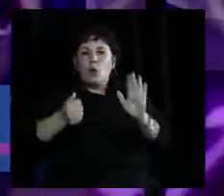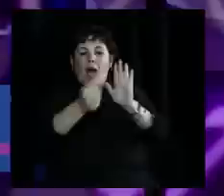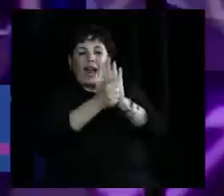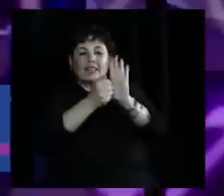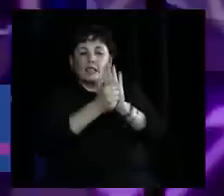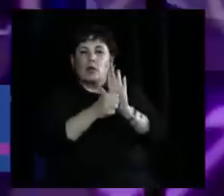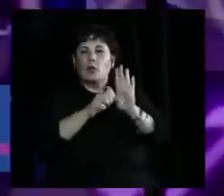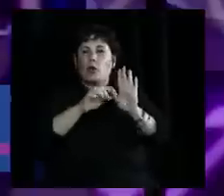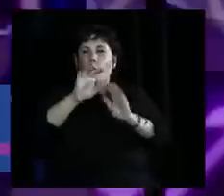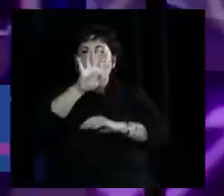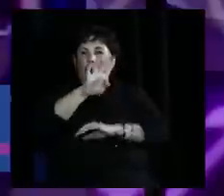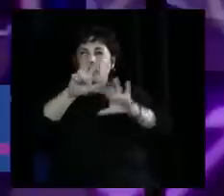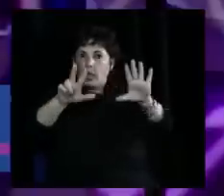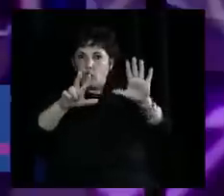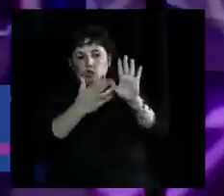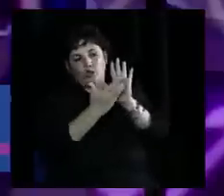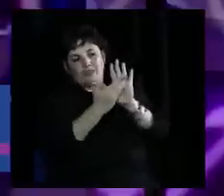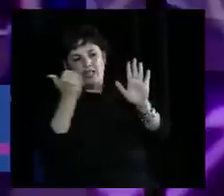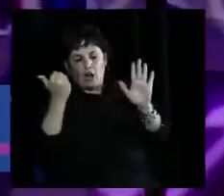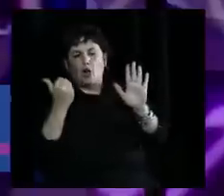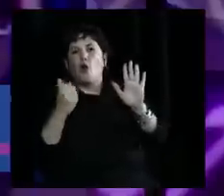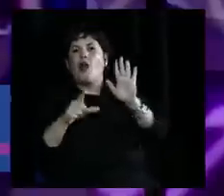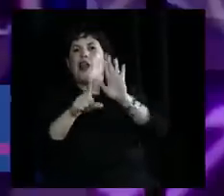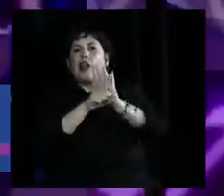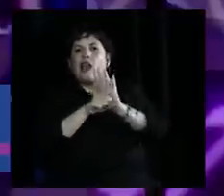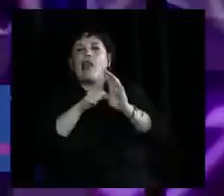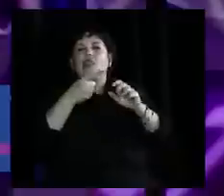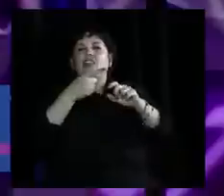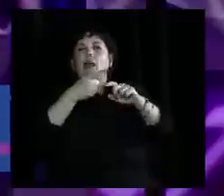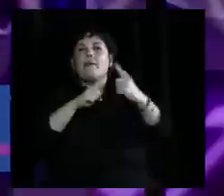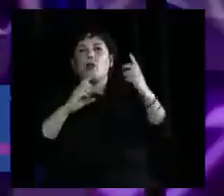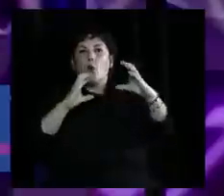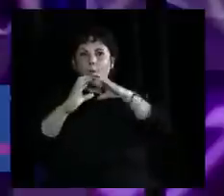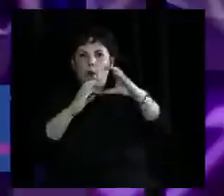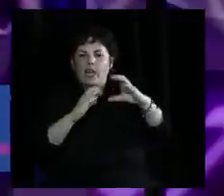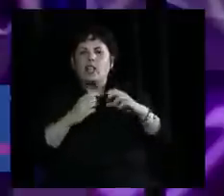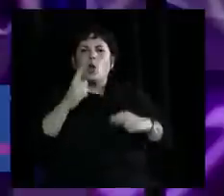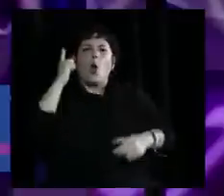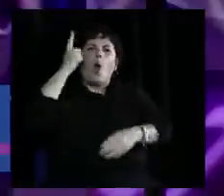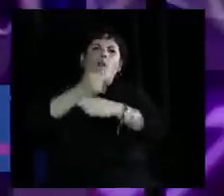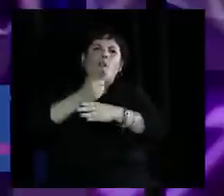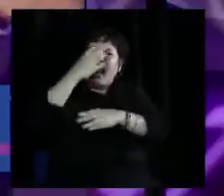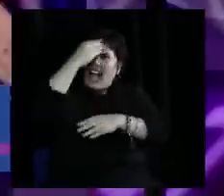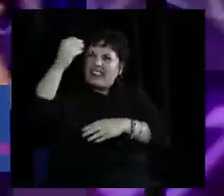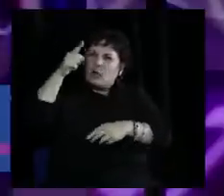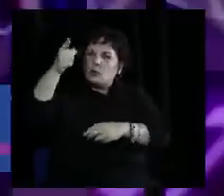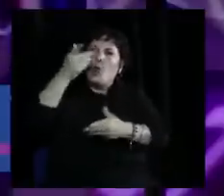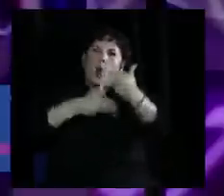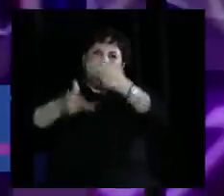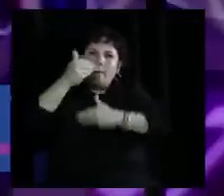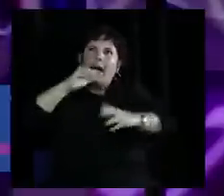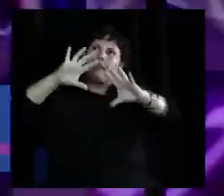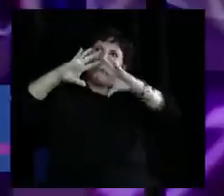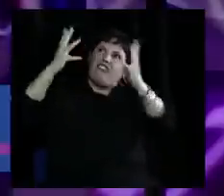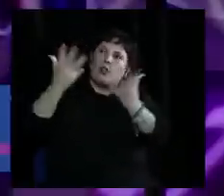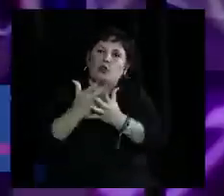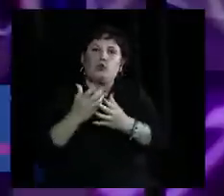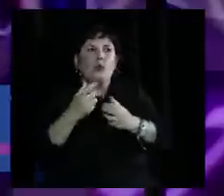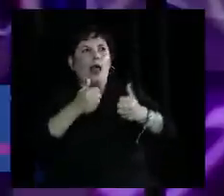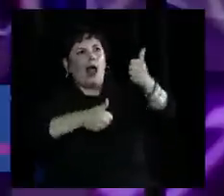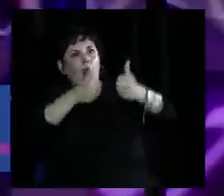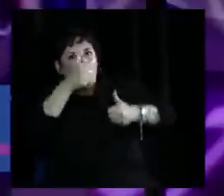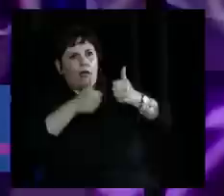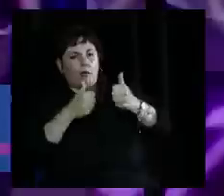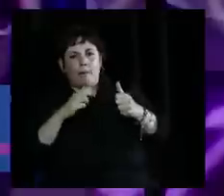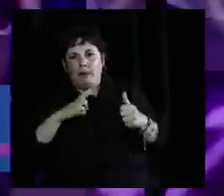artículo 48 de la proyectada ley de medios, que era el artículo que obligaba a Antel a compartir su infraestructura con los